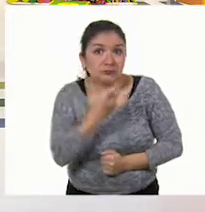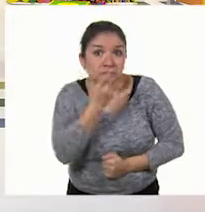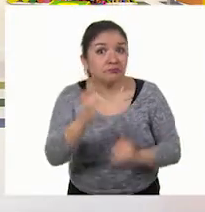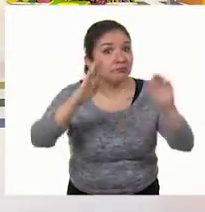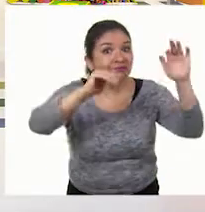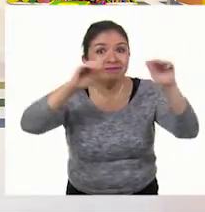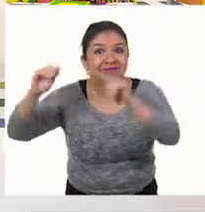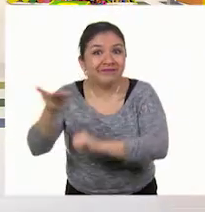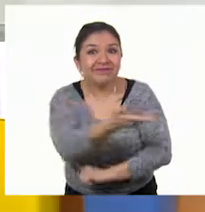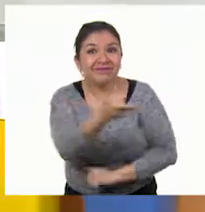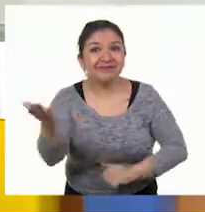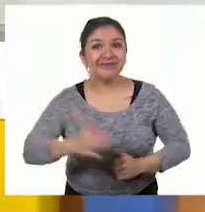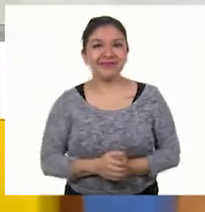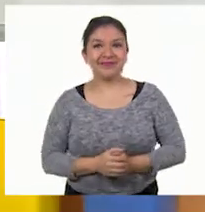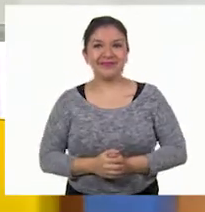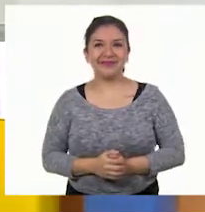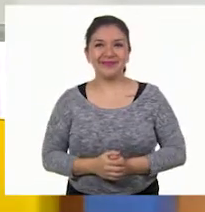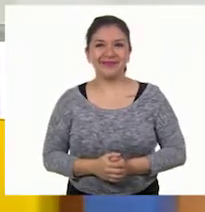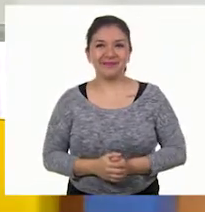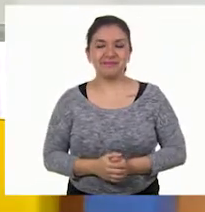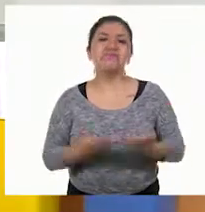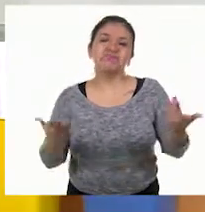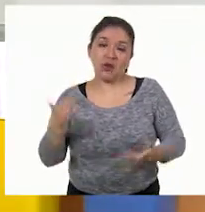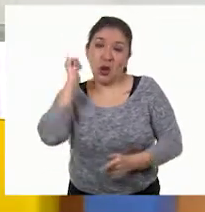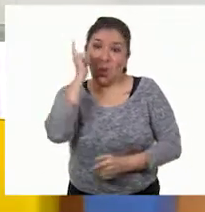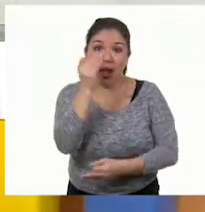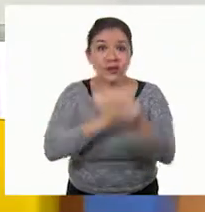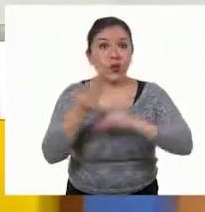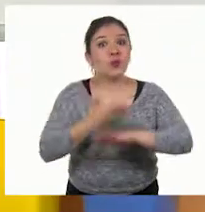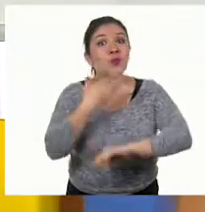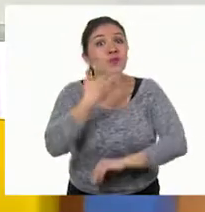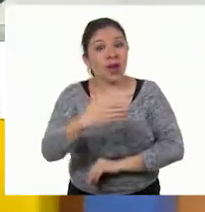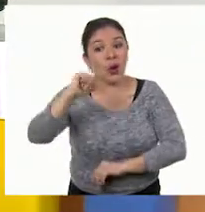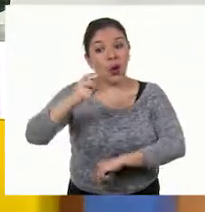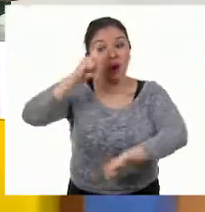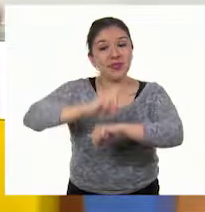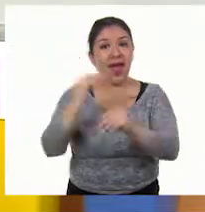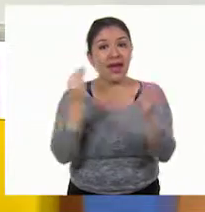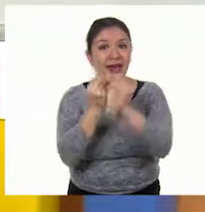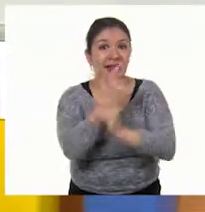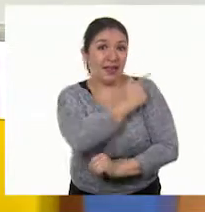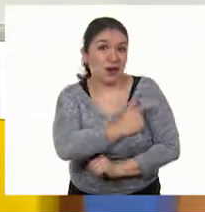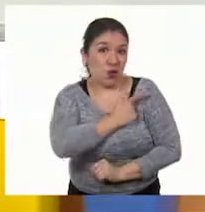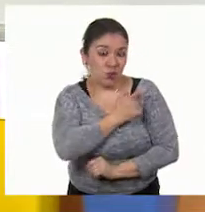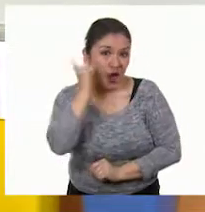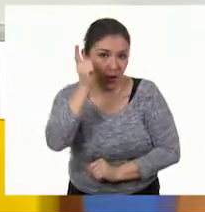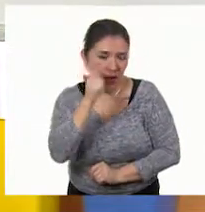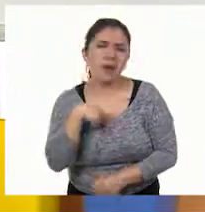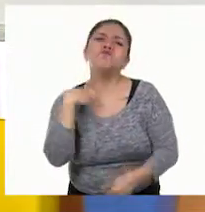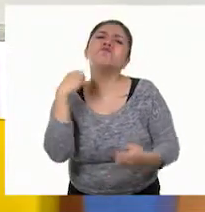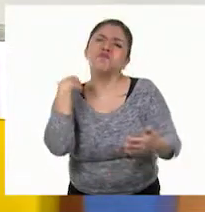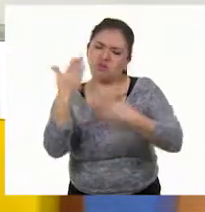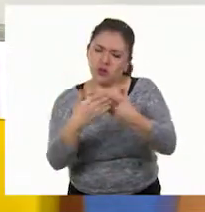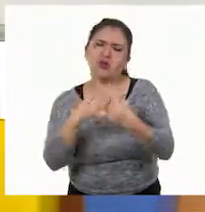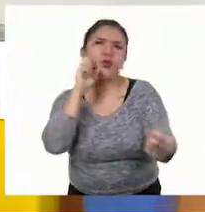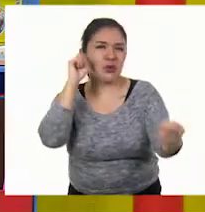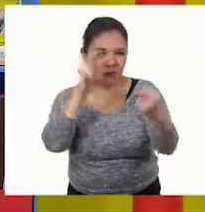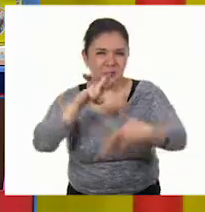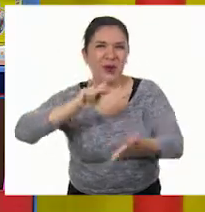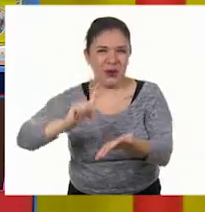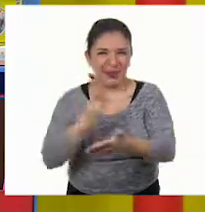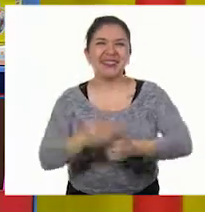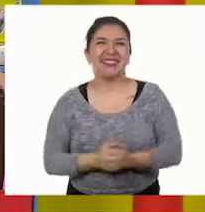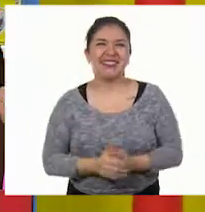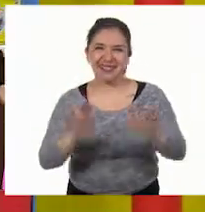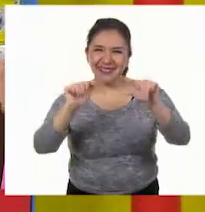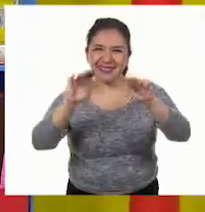de sus niños? Pues que estén muy bien, que hayan disfrutado mucho la sesión y nos estamos viendo próximamente. Muy bien.